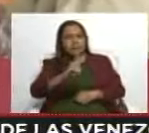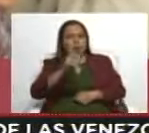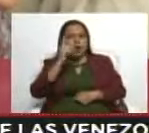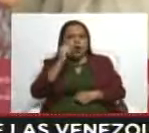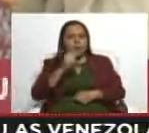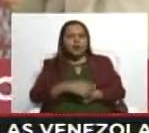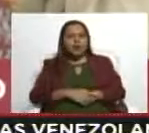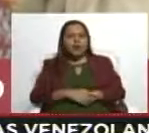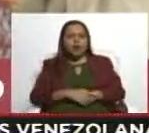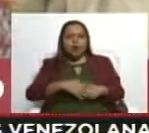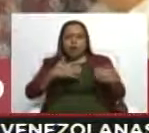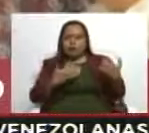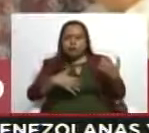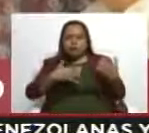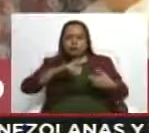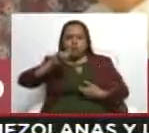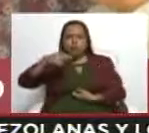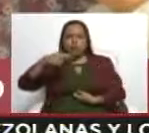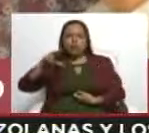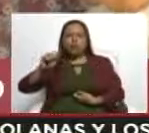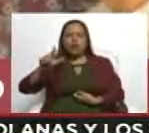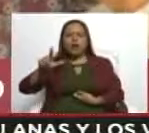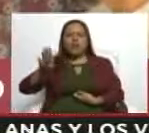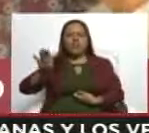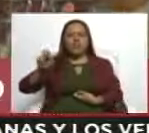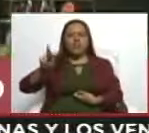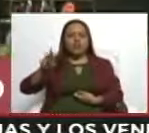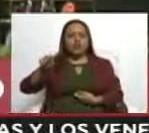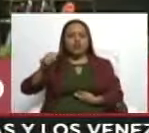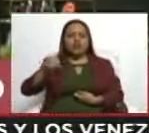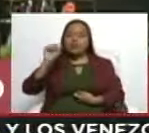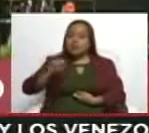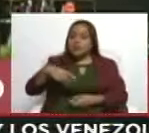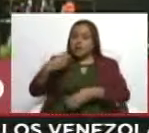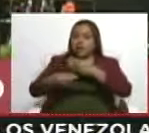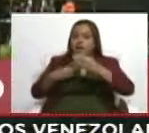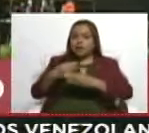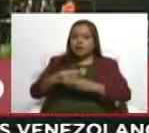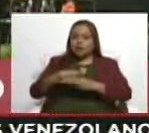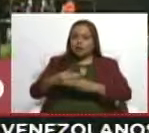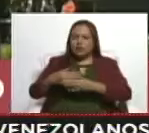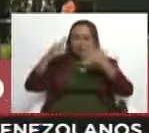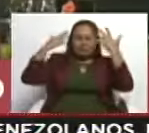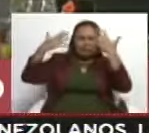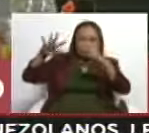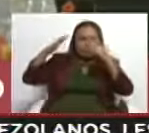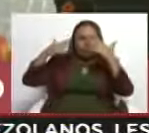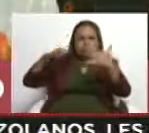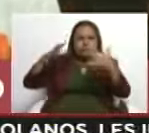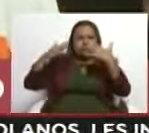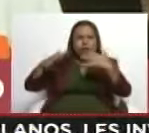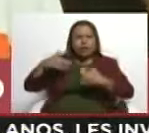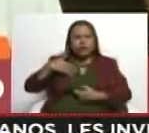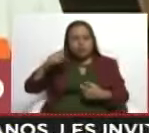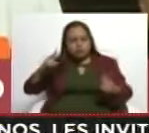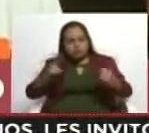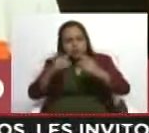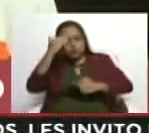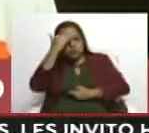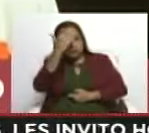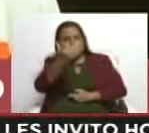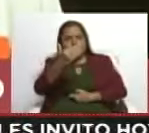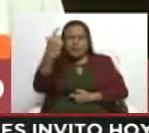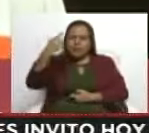Ibarreto. Ah, no, recibió una ovación. Yo lo saludé, lo abracé. El pueblo lo considera un valor muy,